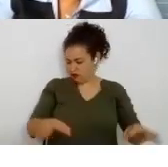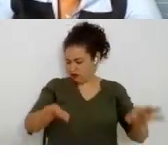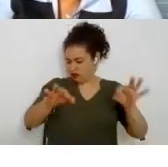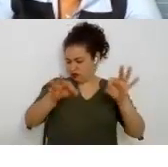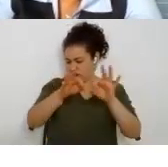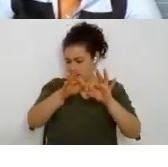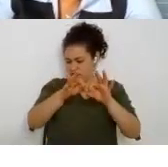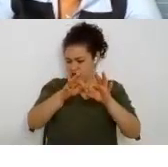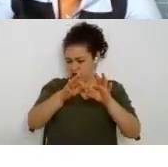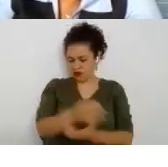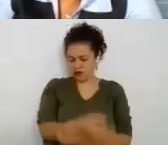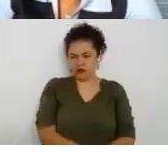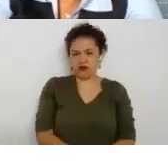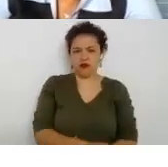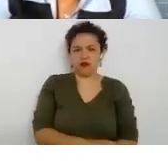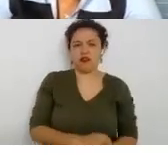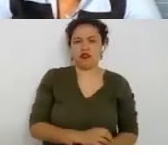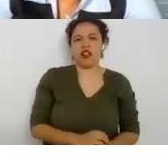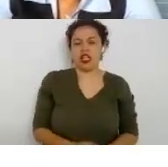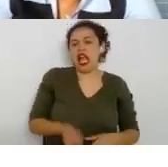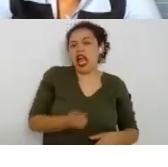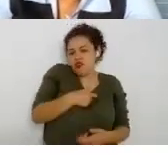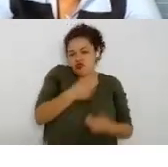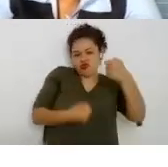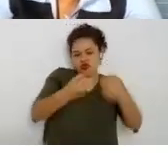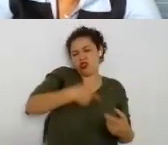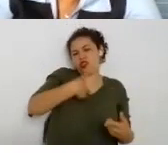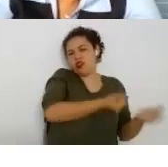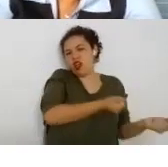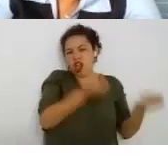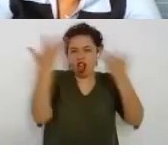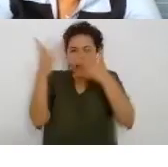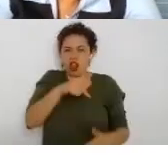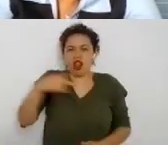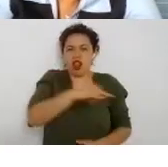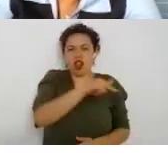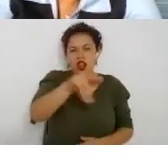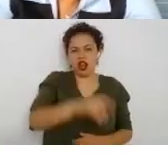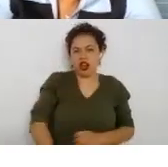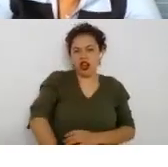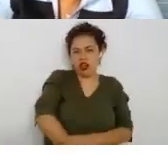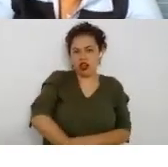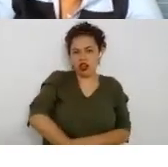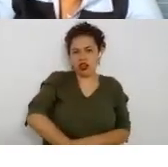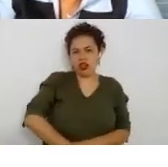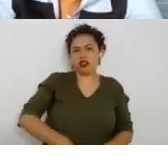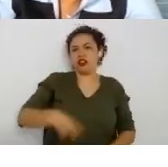Porque muchas veces podríamos decir, pues si tengo coche, pues me la llevo en mi coche, ¿no? Y muchas veces es lo que ha